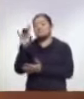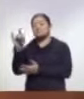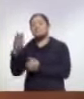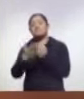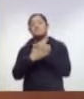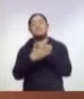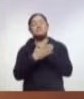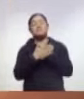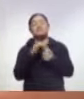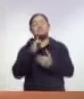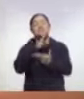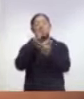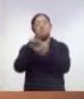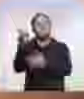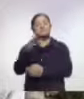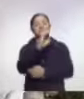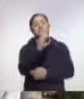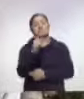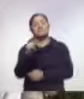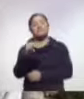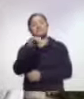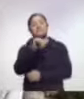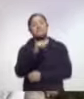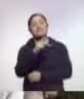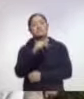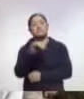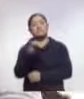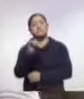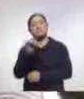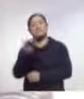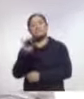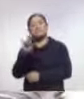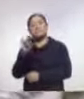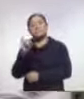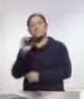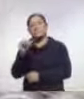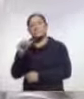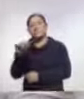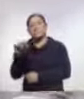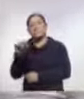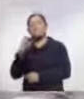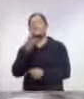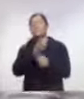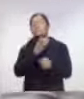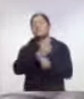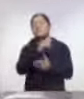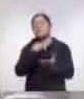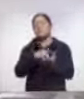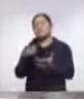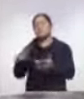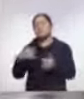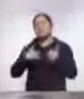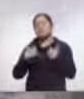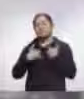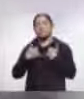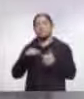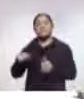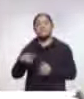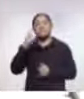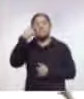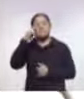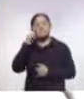próximo en la Copa Panamericana de Campo Traviesa a celebrarse en Canadá. Se ubicó en tercer lugar de la categoría juvenil suficiente para ser